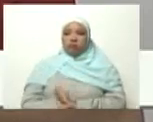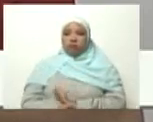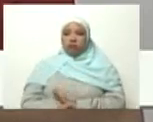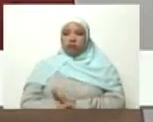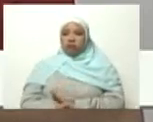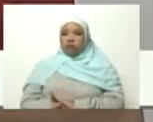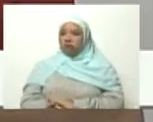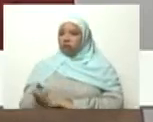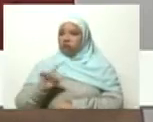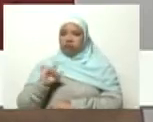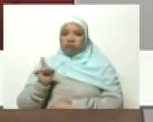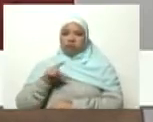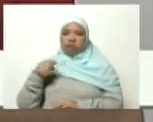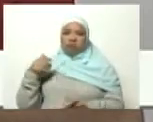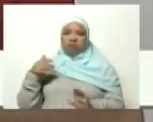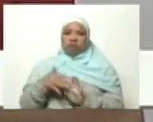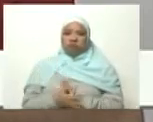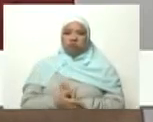No, eso no existe.